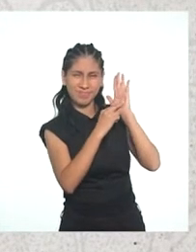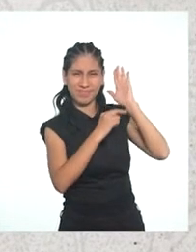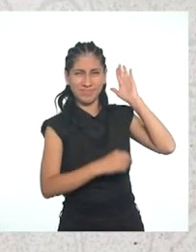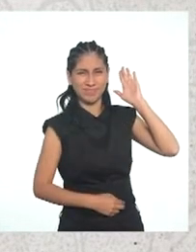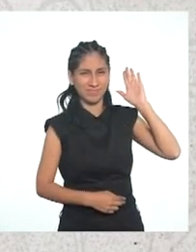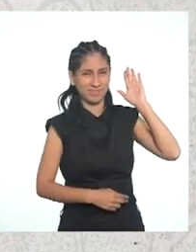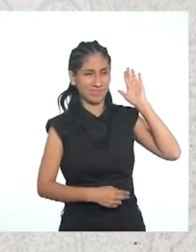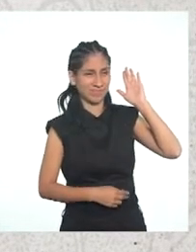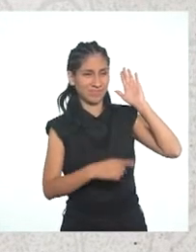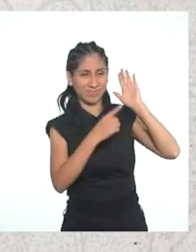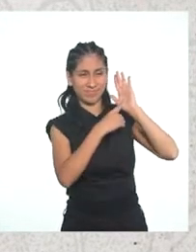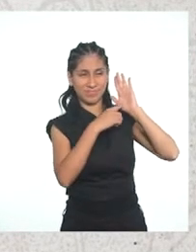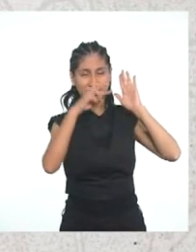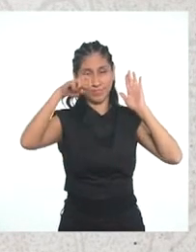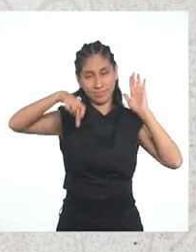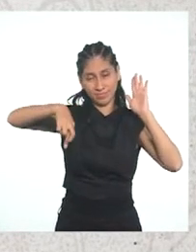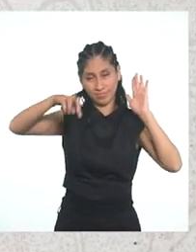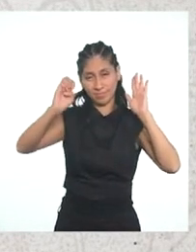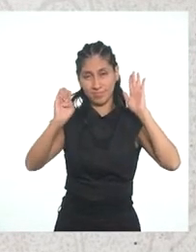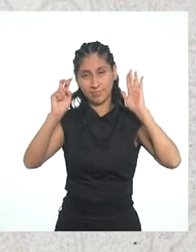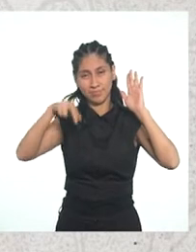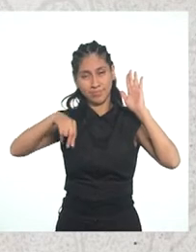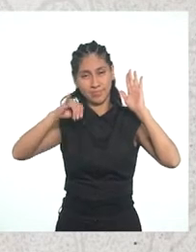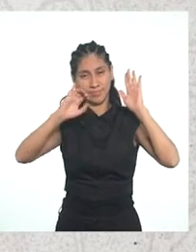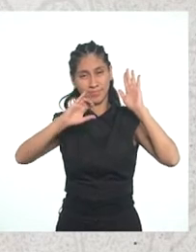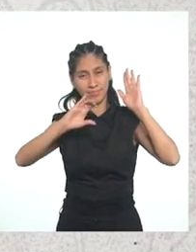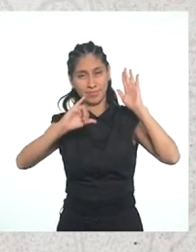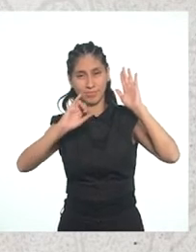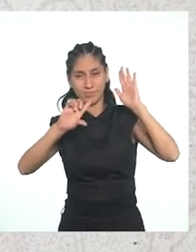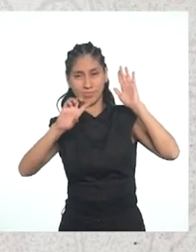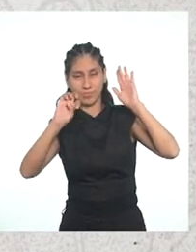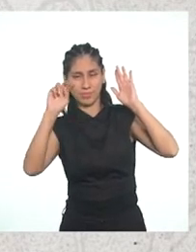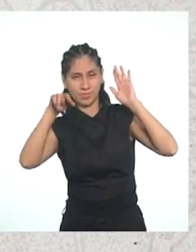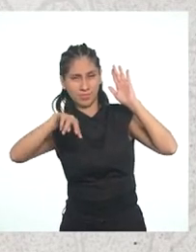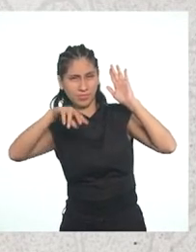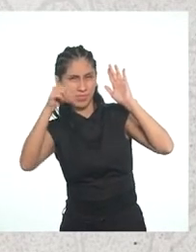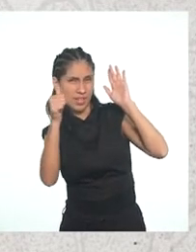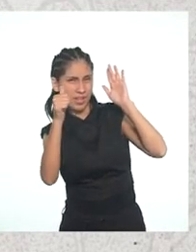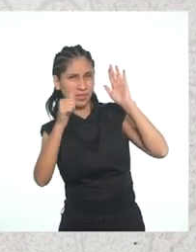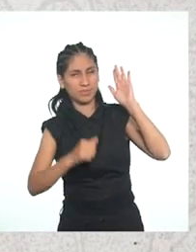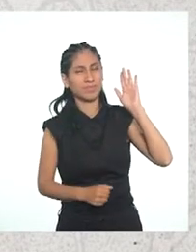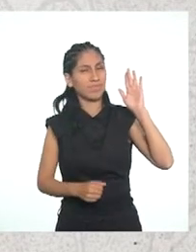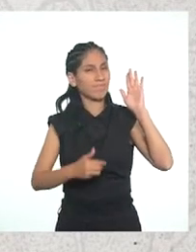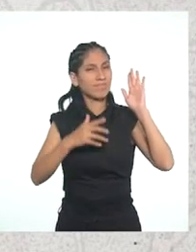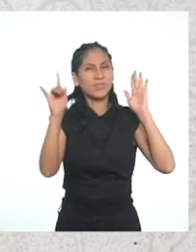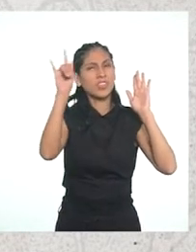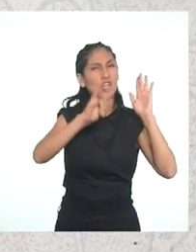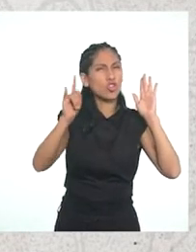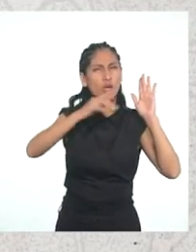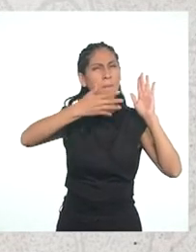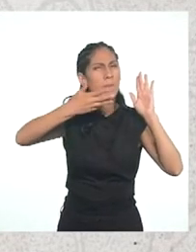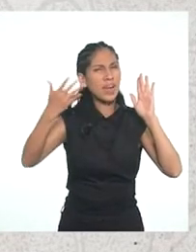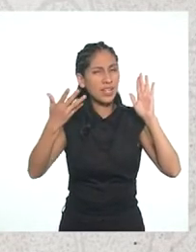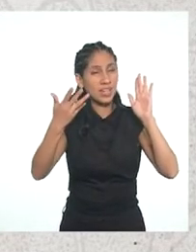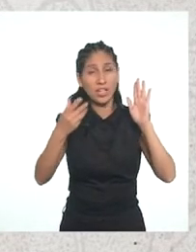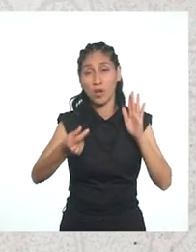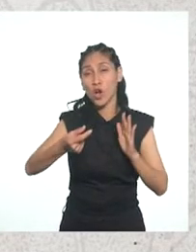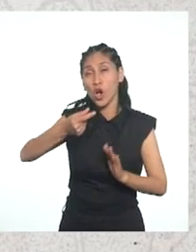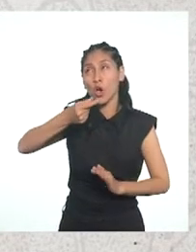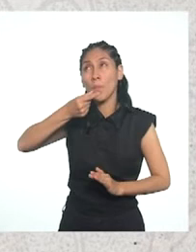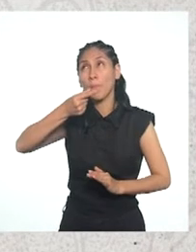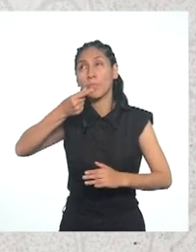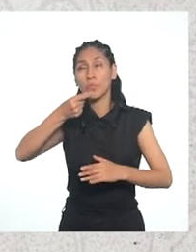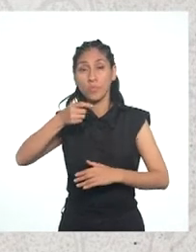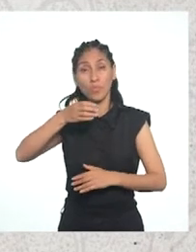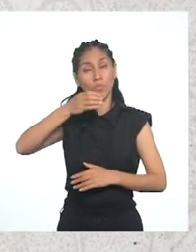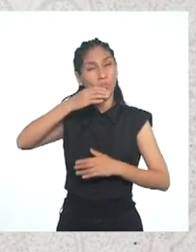tiene la penicilina. Es producto de la bacteria Penicillium. Es utilizada como